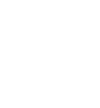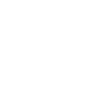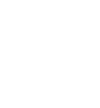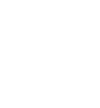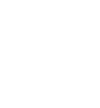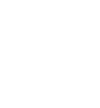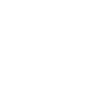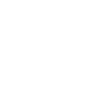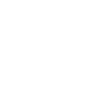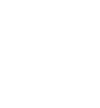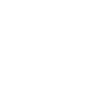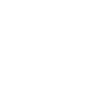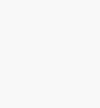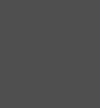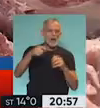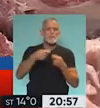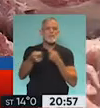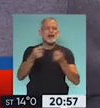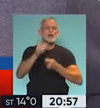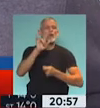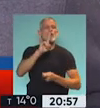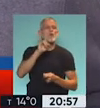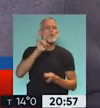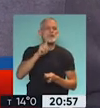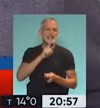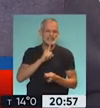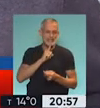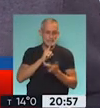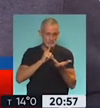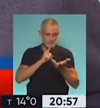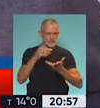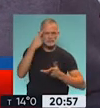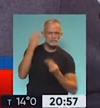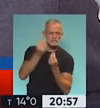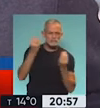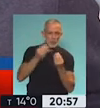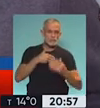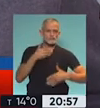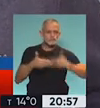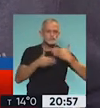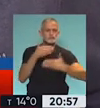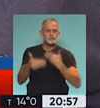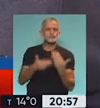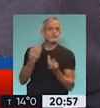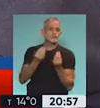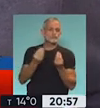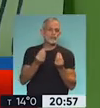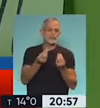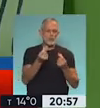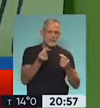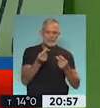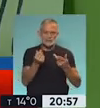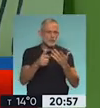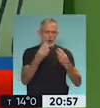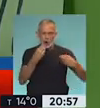es muy complejo, es un sector que obviamente pasa, que tiene muchas manos en el